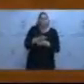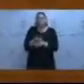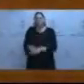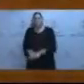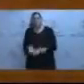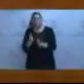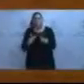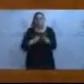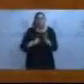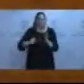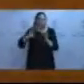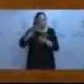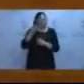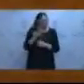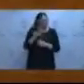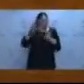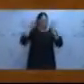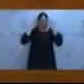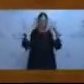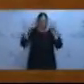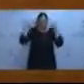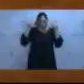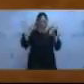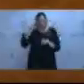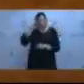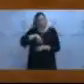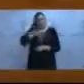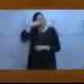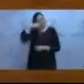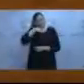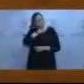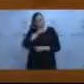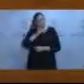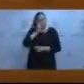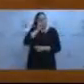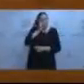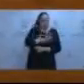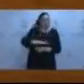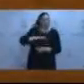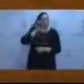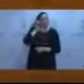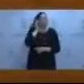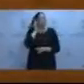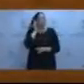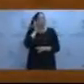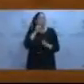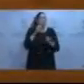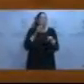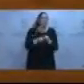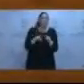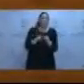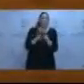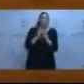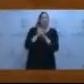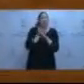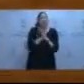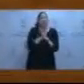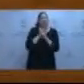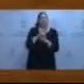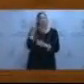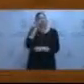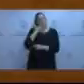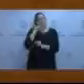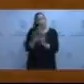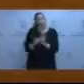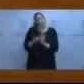del lobo. También puede charlar con los padres de los niños y niñas a los que les retira el transporte escolar,